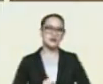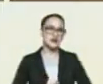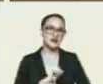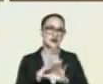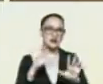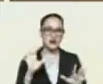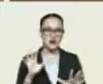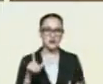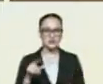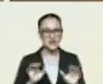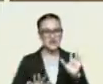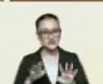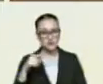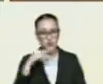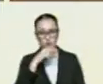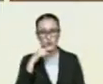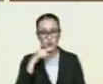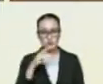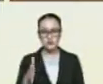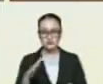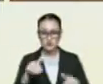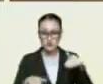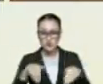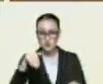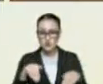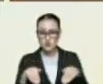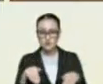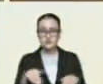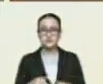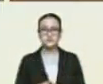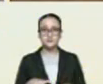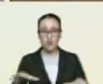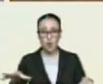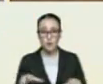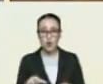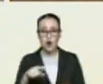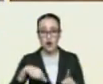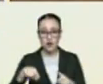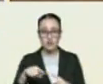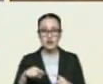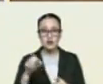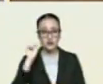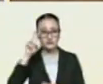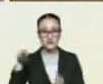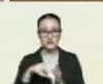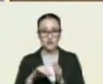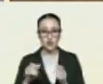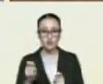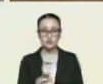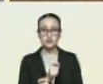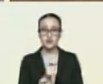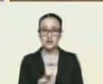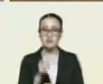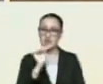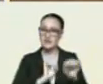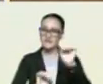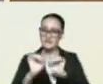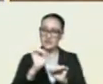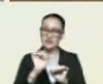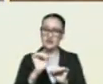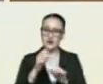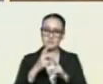en esta elección del 15 de octubre que había sido convocada justamente por esta plenaria para consolidar la paz y defender la